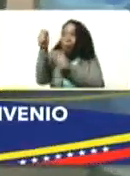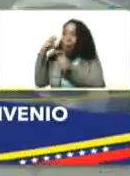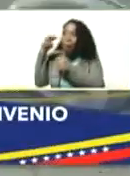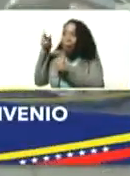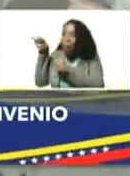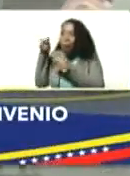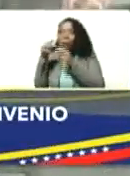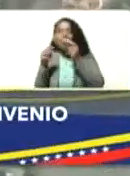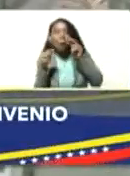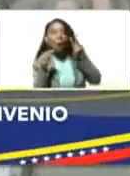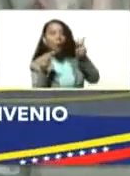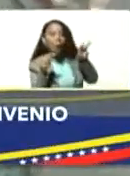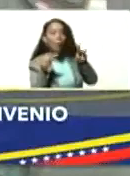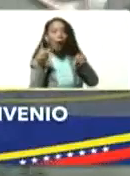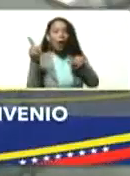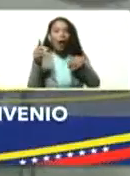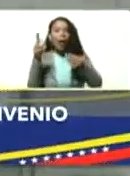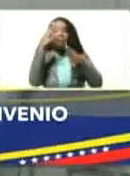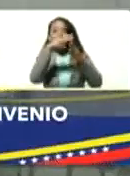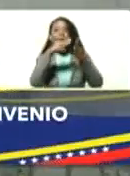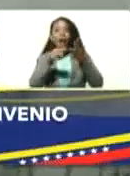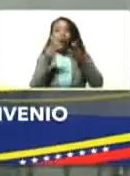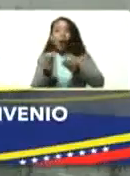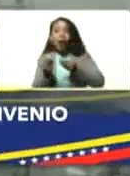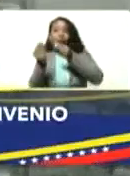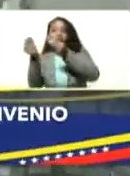pasa el material